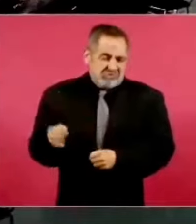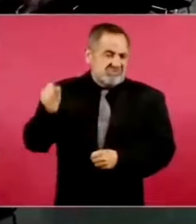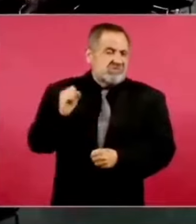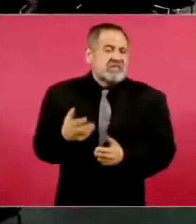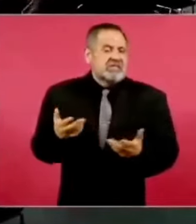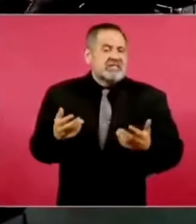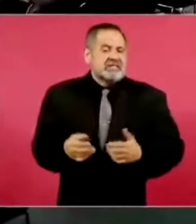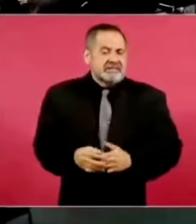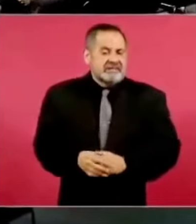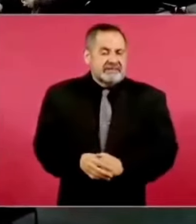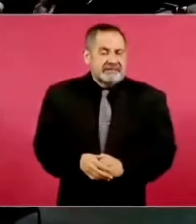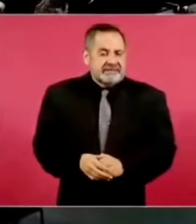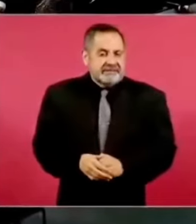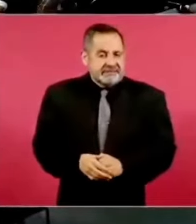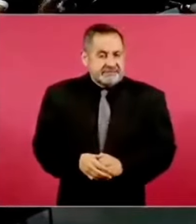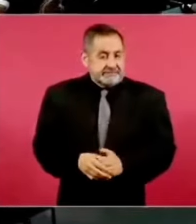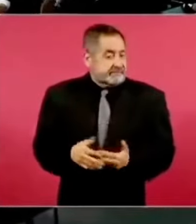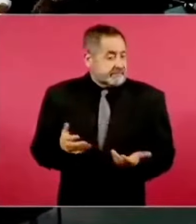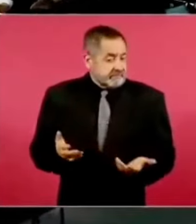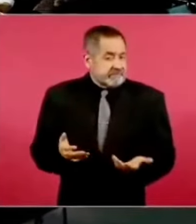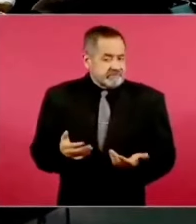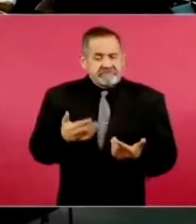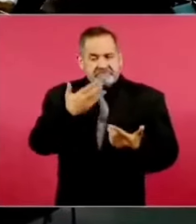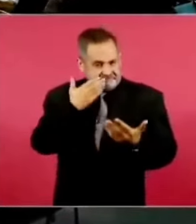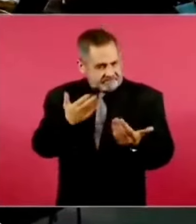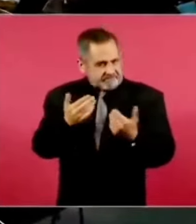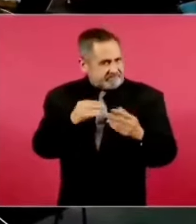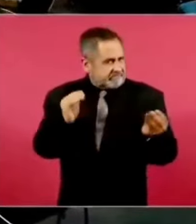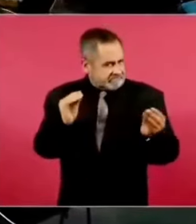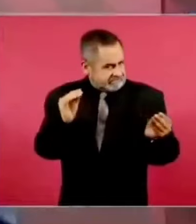glorioso Entonces es bueno el